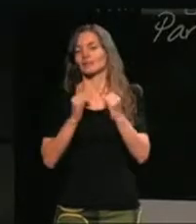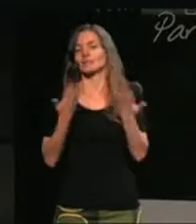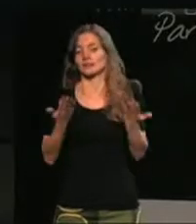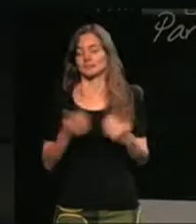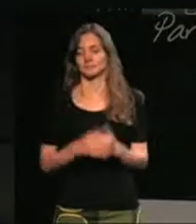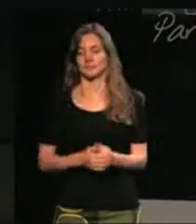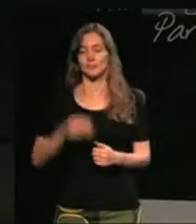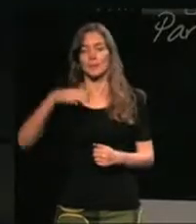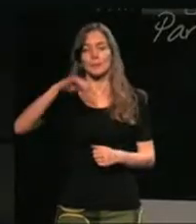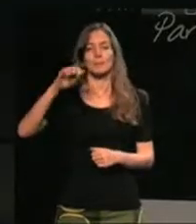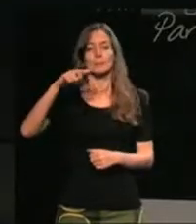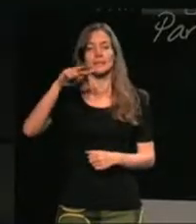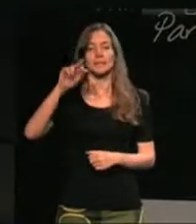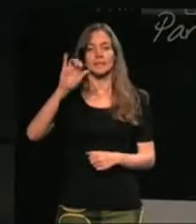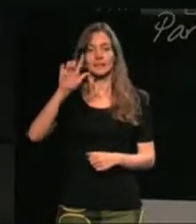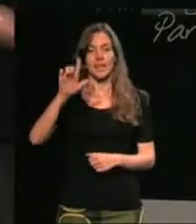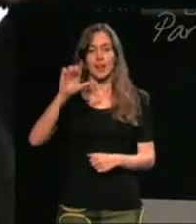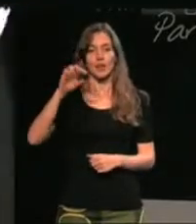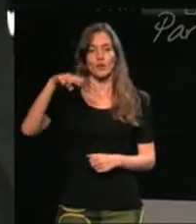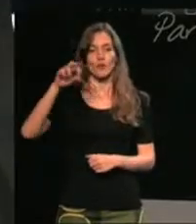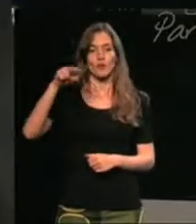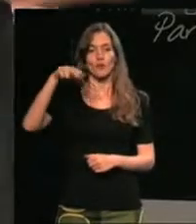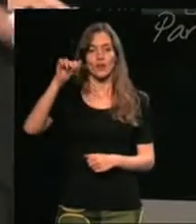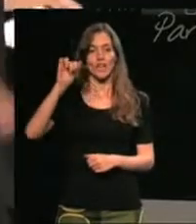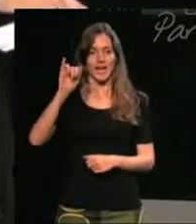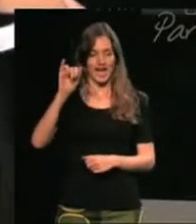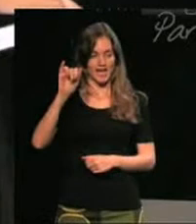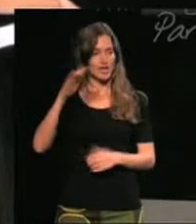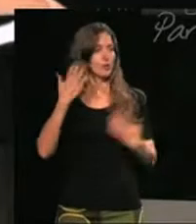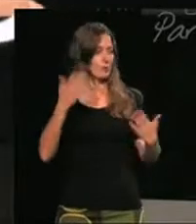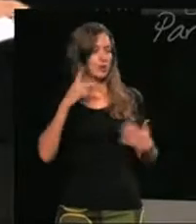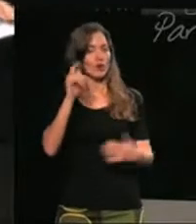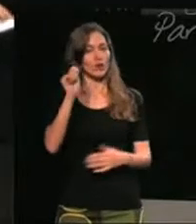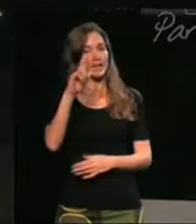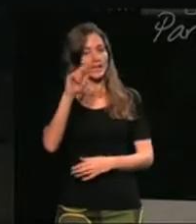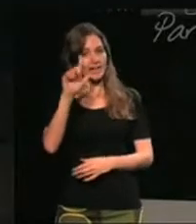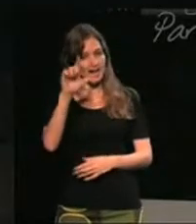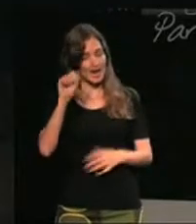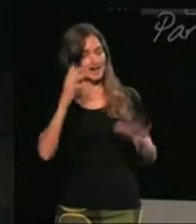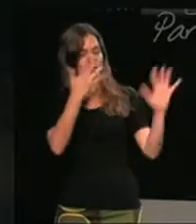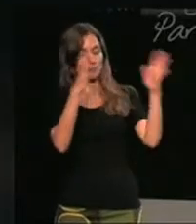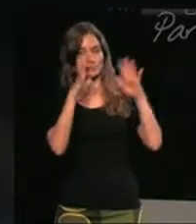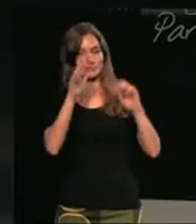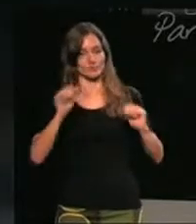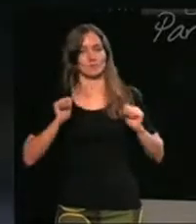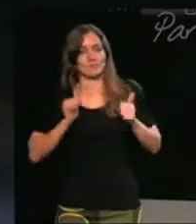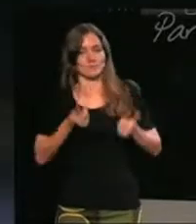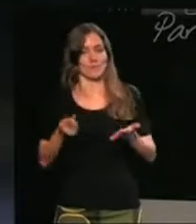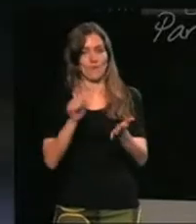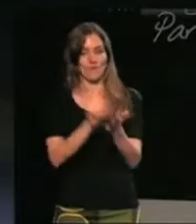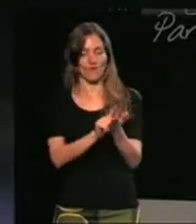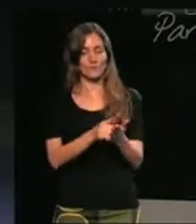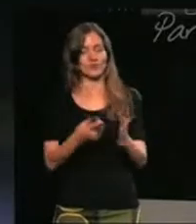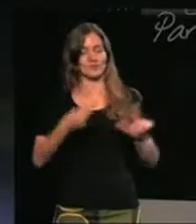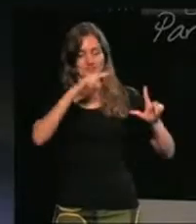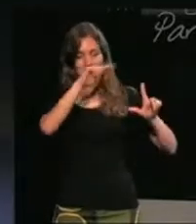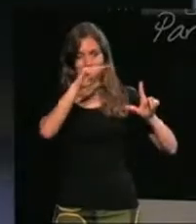Miguel Nonay es... Bueno, un aplauso a Carla, por favor, que se incorpora otra vez a su obra de